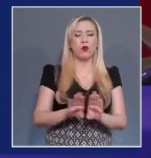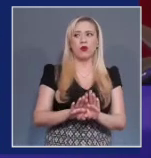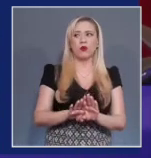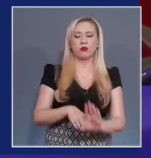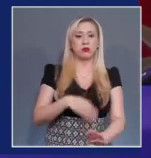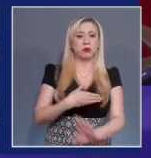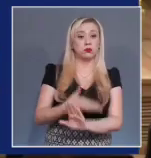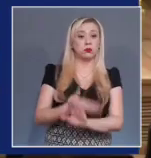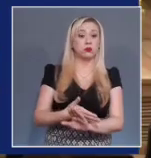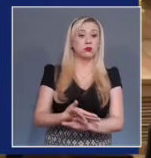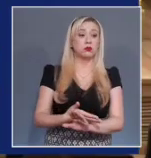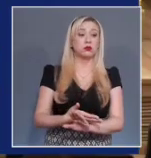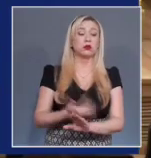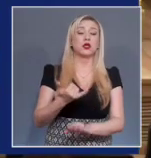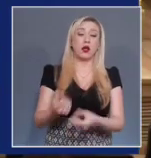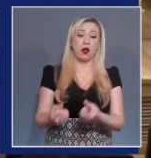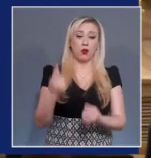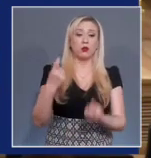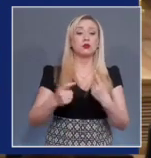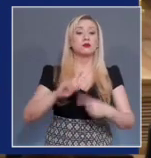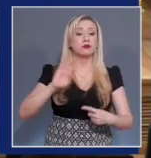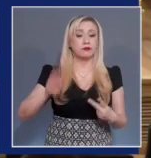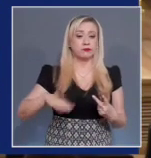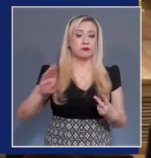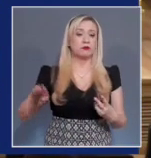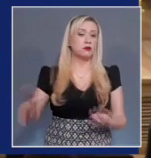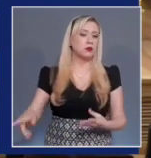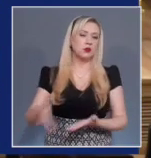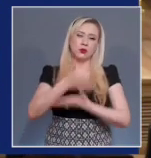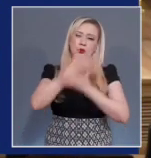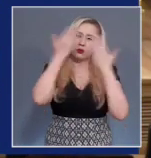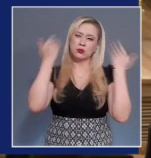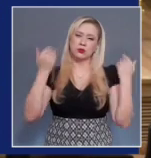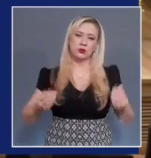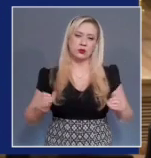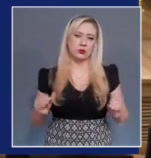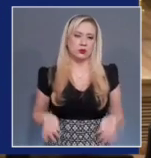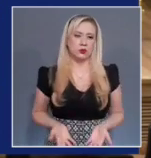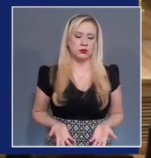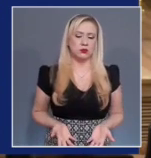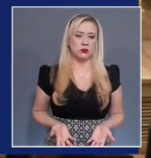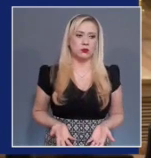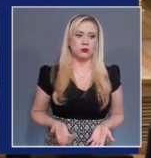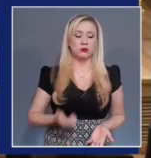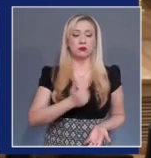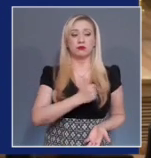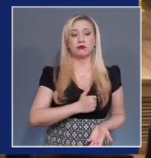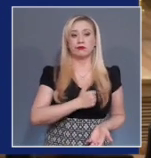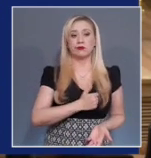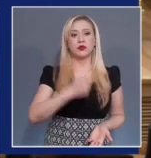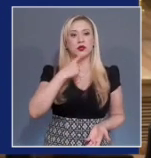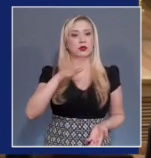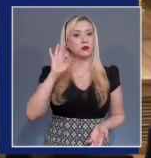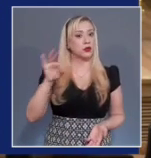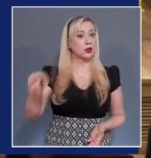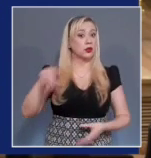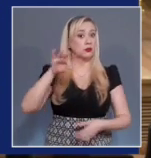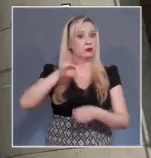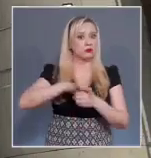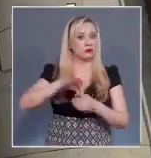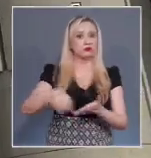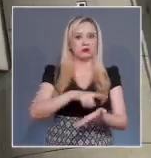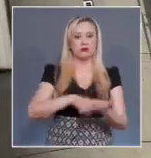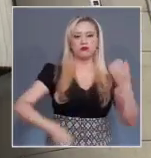víctimas inocentes. Las especialistas destacaron algunos avances como las emprendidas desde el Tribunal Electoral para anular